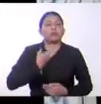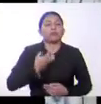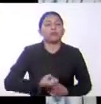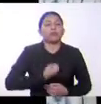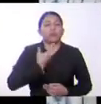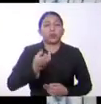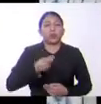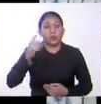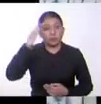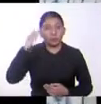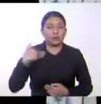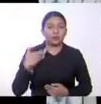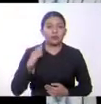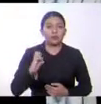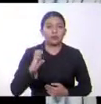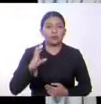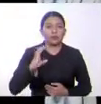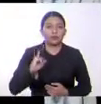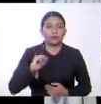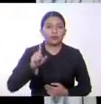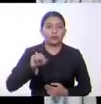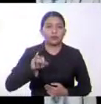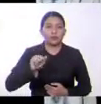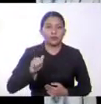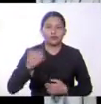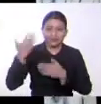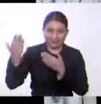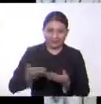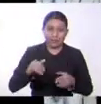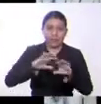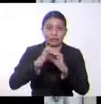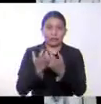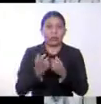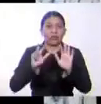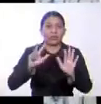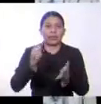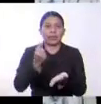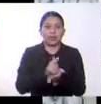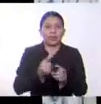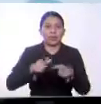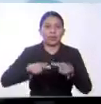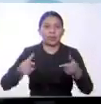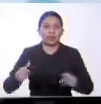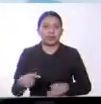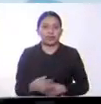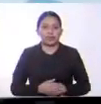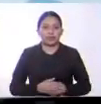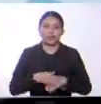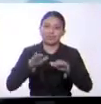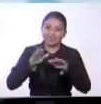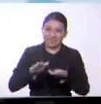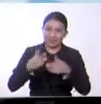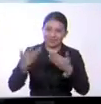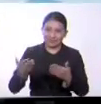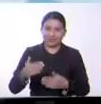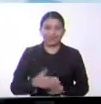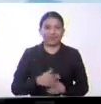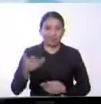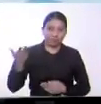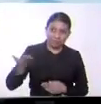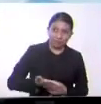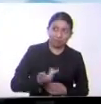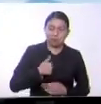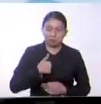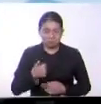a Cecilia Castillo. Ceci, bienvenida a la clase de octavo grado de lenguaje y literatura. Gracias, Francisco, por invitarme para